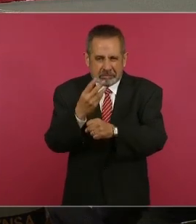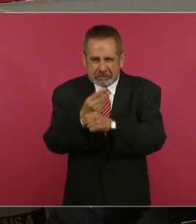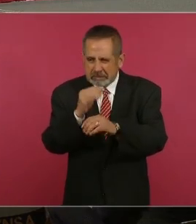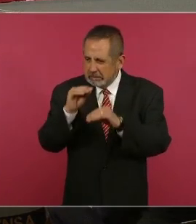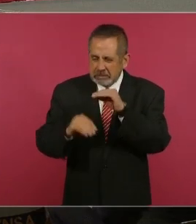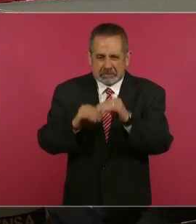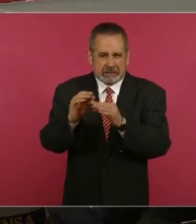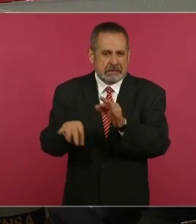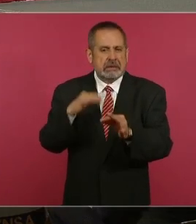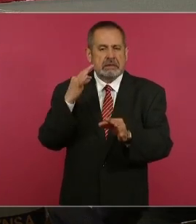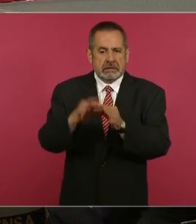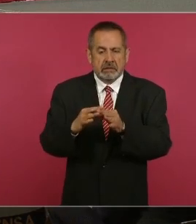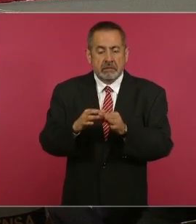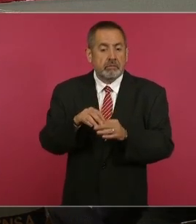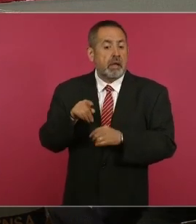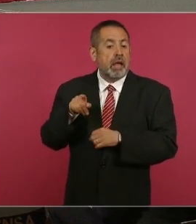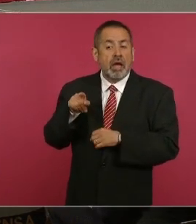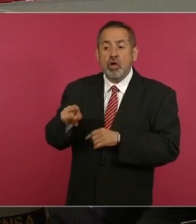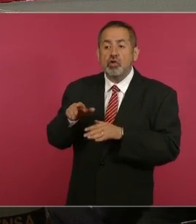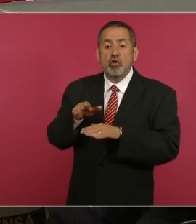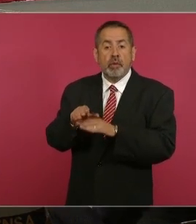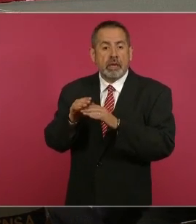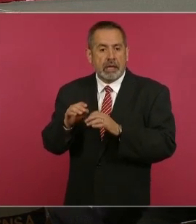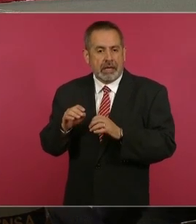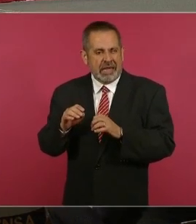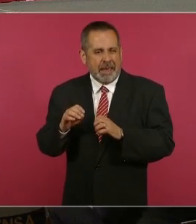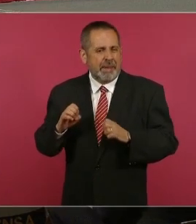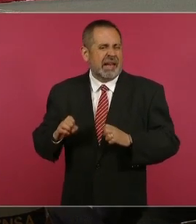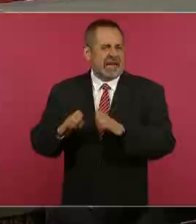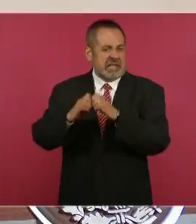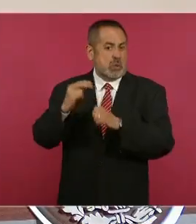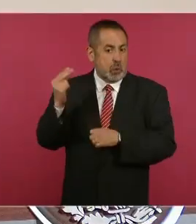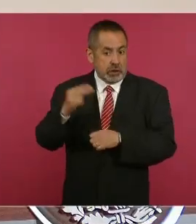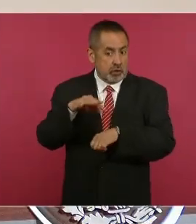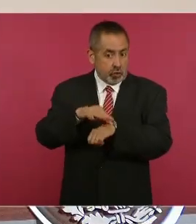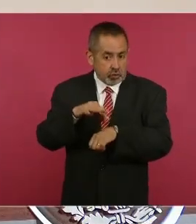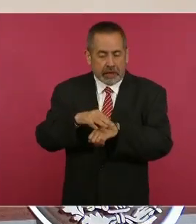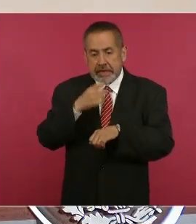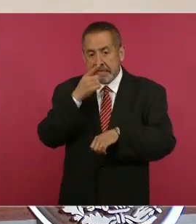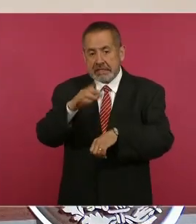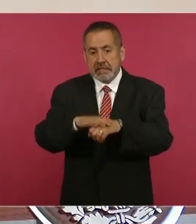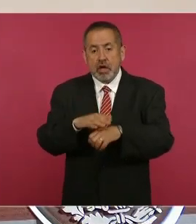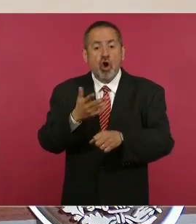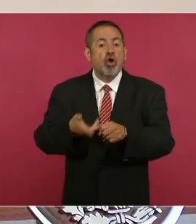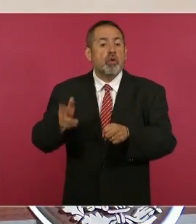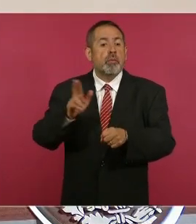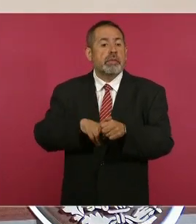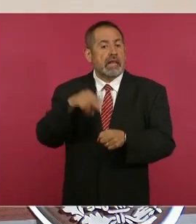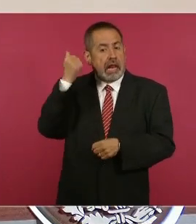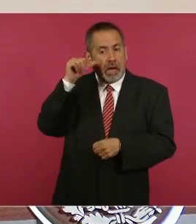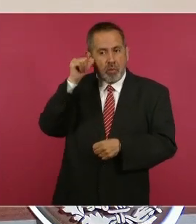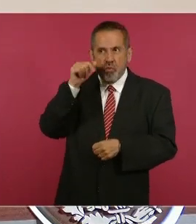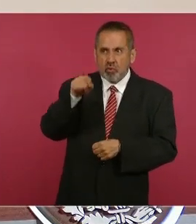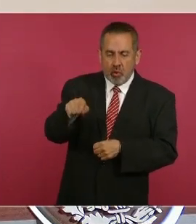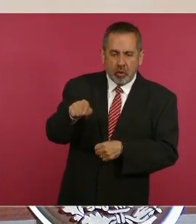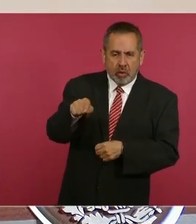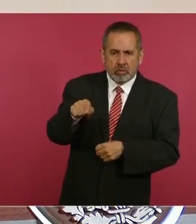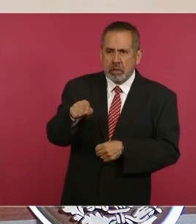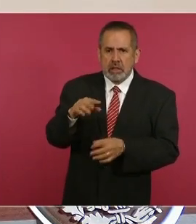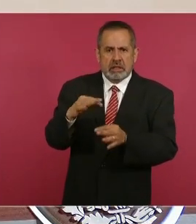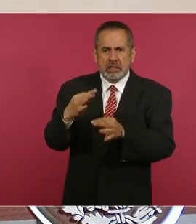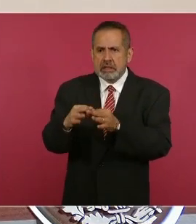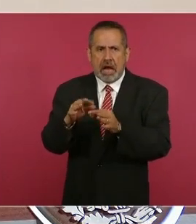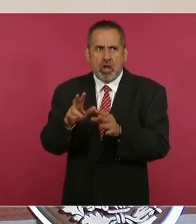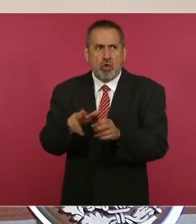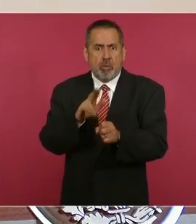acuerdo al Centro Regulador de Urgencias Médicas de Guerrero, se informa que el Hospital General de Acapulco, El Quemado, está operando